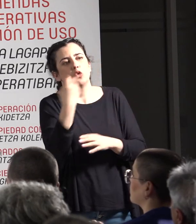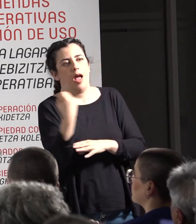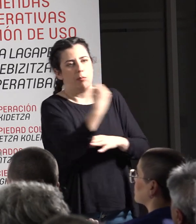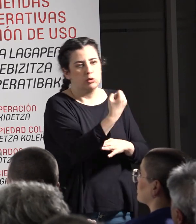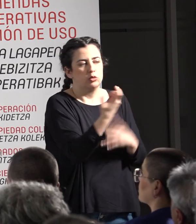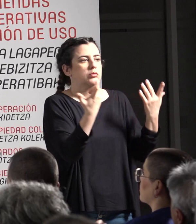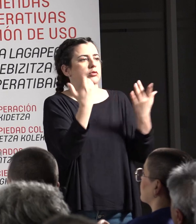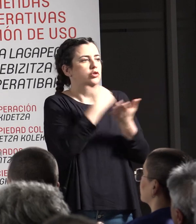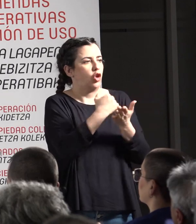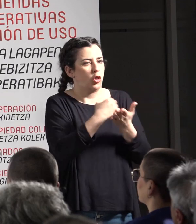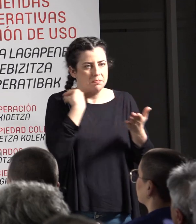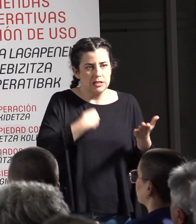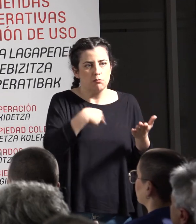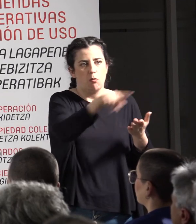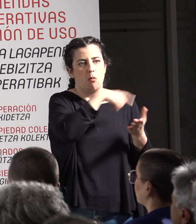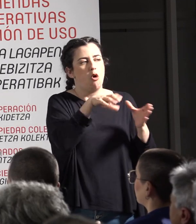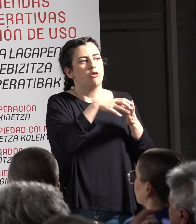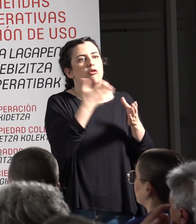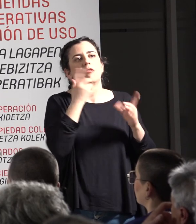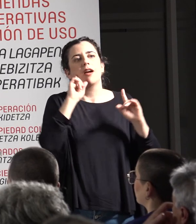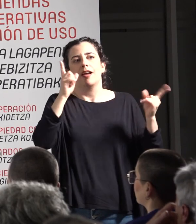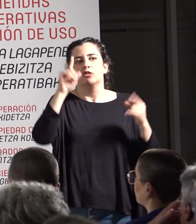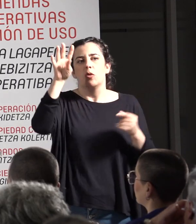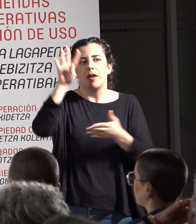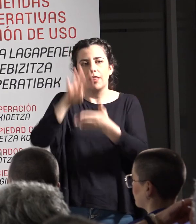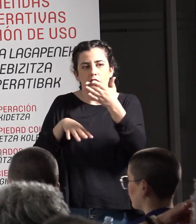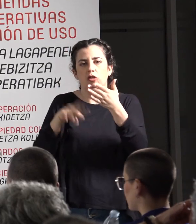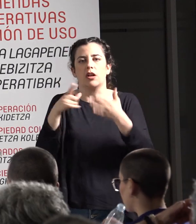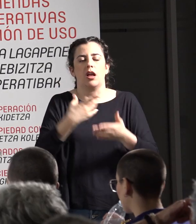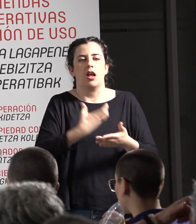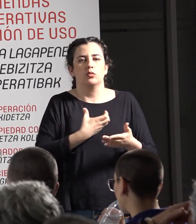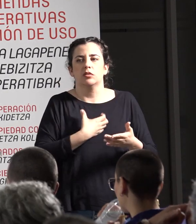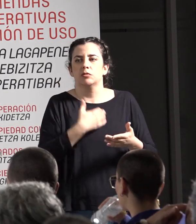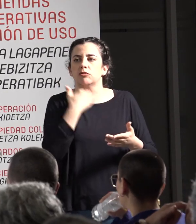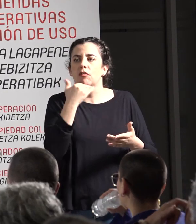propios socios, o bien, como es el caso de Barcelona, que el ayuntamiento ofrezca